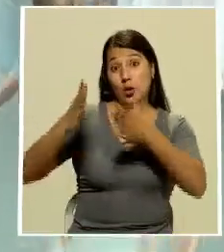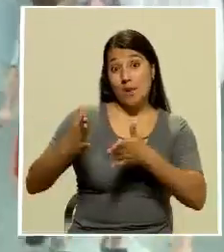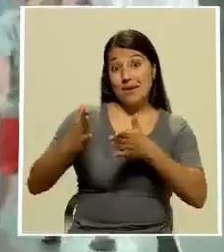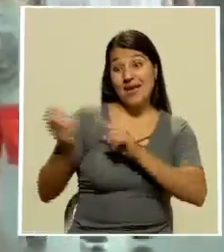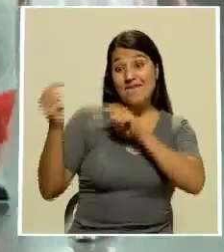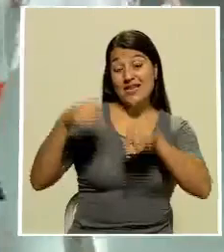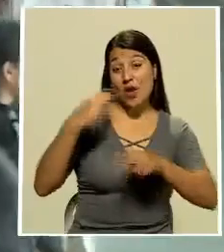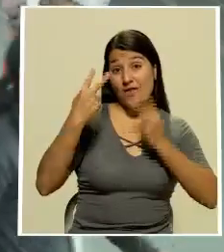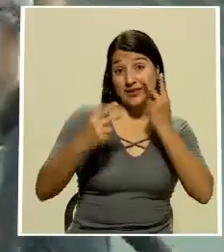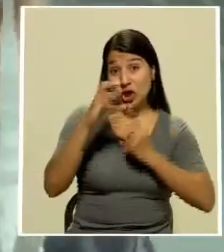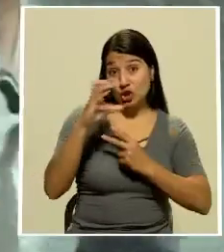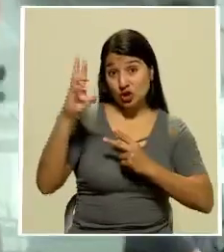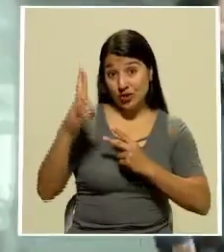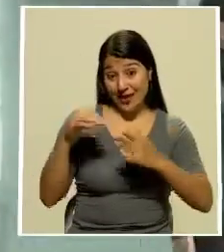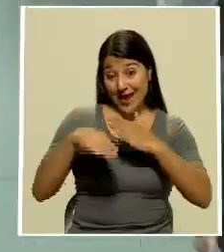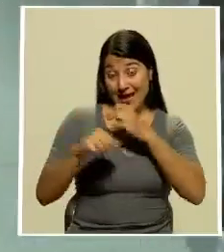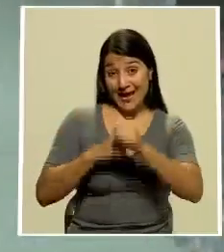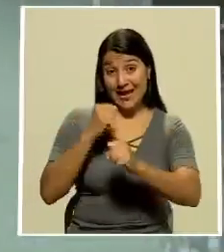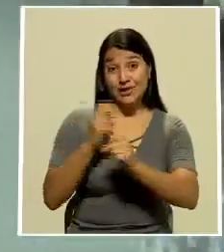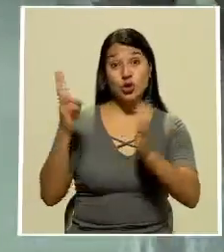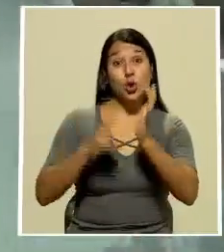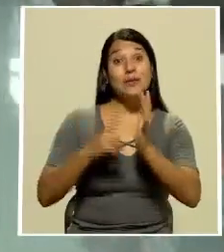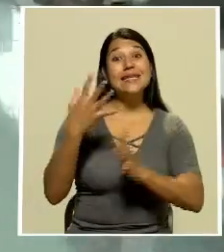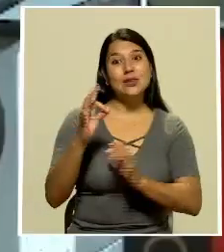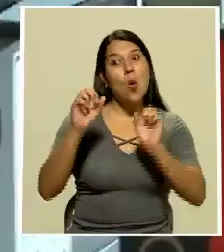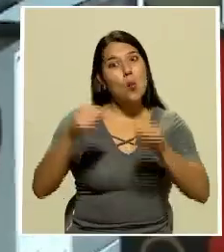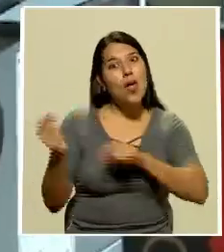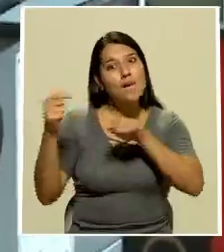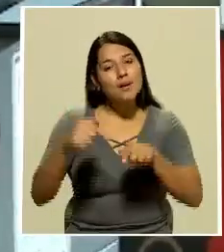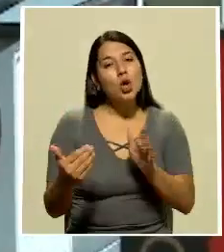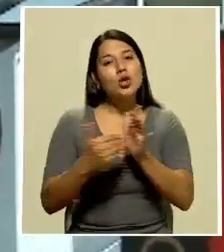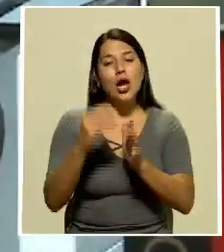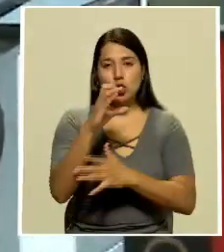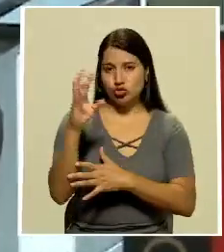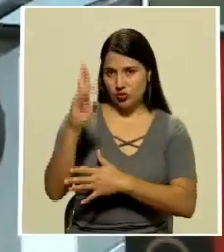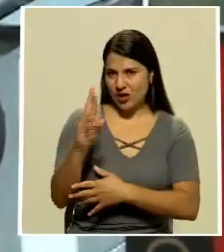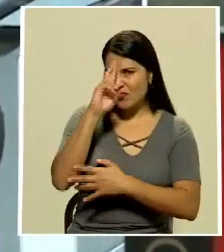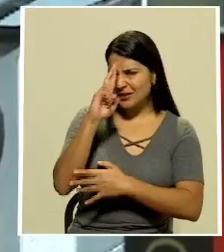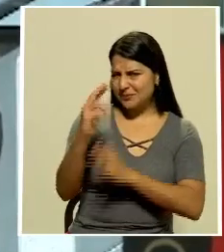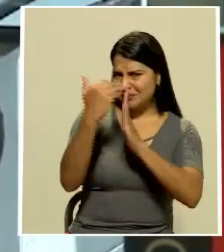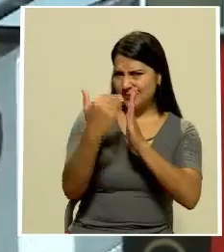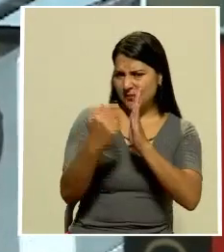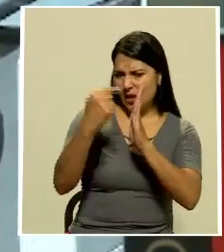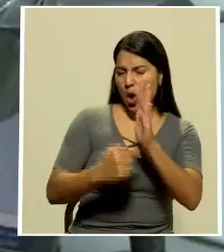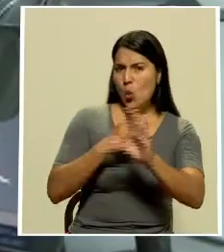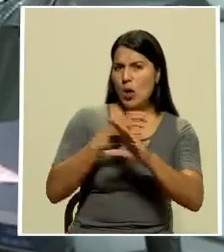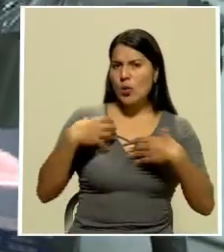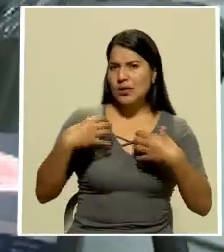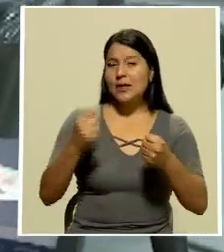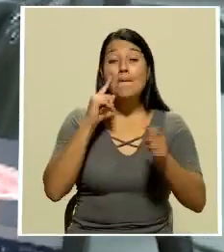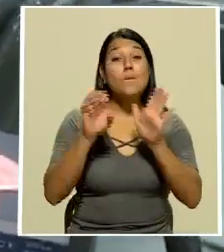en el 2019 regresen pronto al país, acatando los protocolos de salud como la presentación de un comprobante de